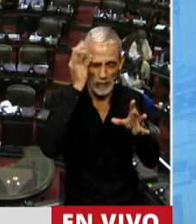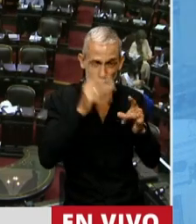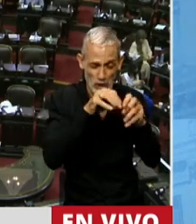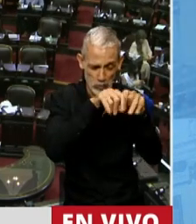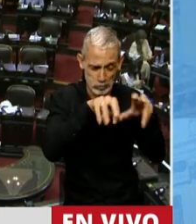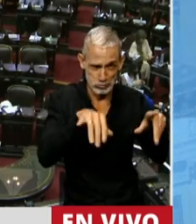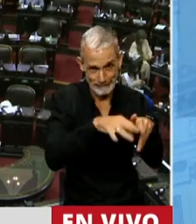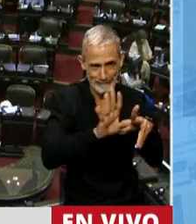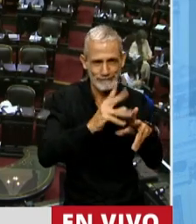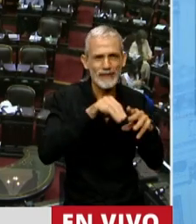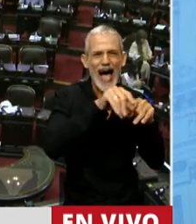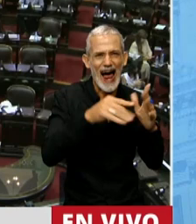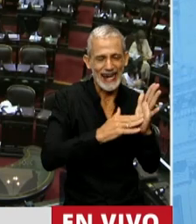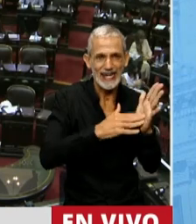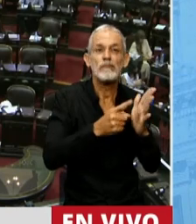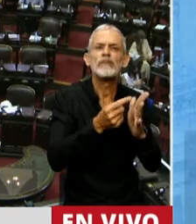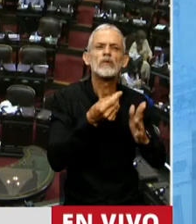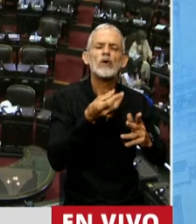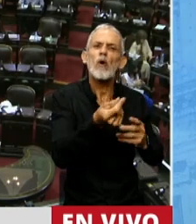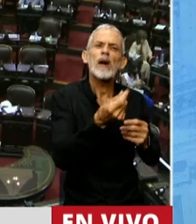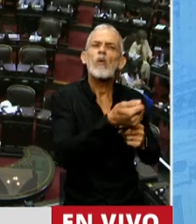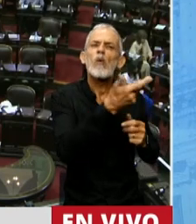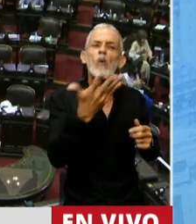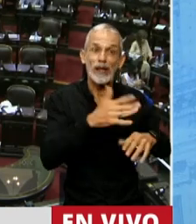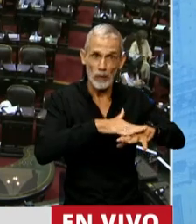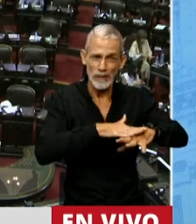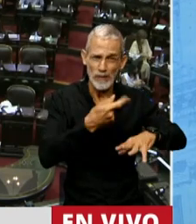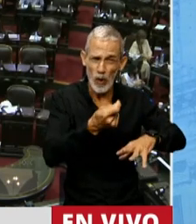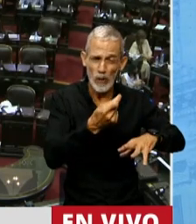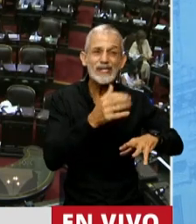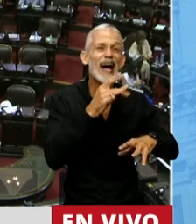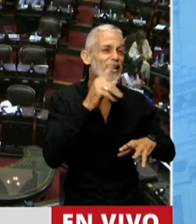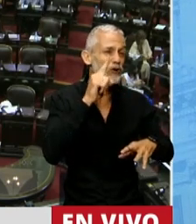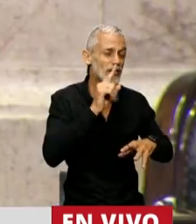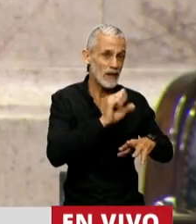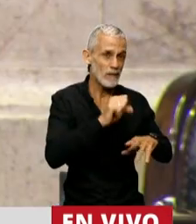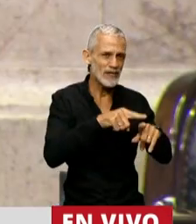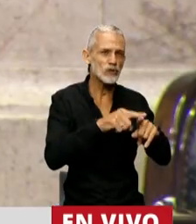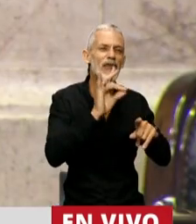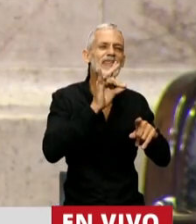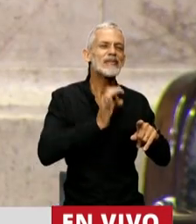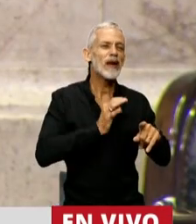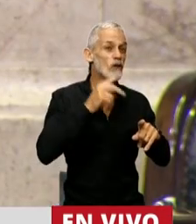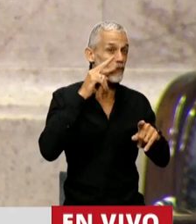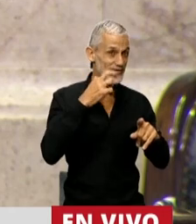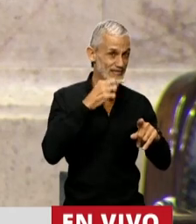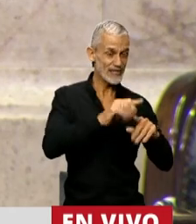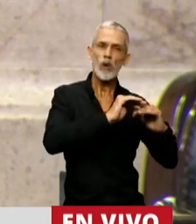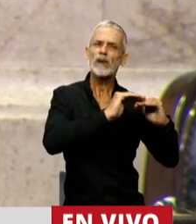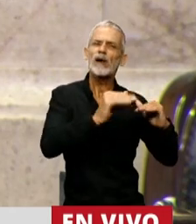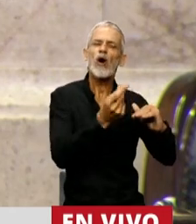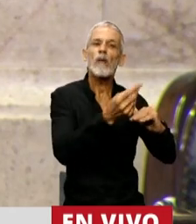sabe cuánto podía comprar con harina con el mínimo de 14 mil pesos jubilados en diciembre de 2019